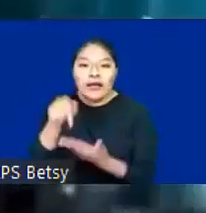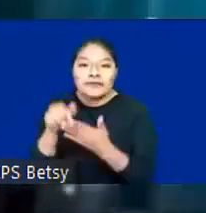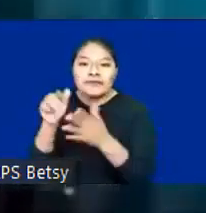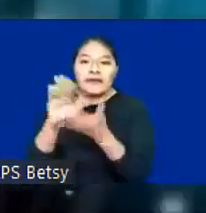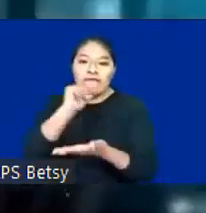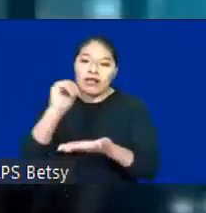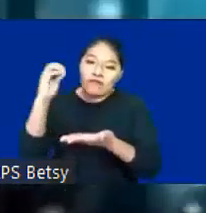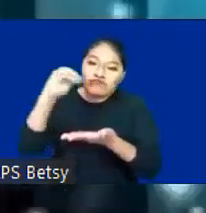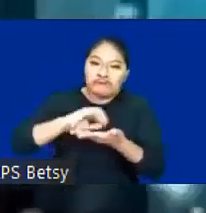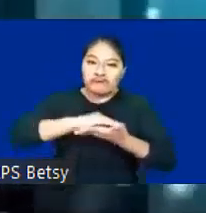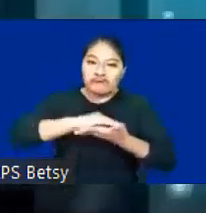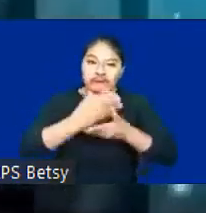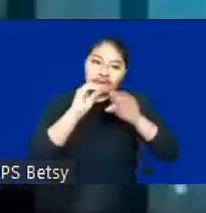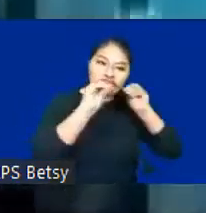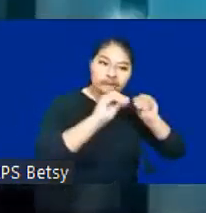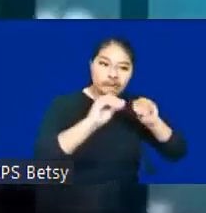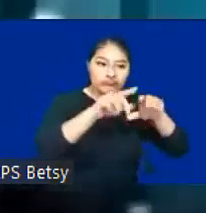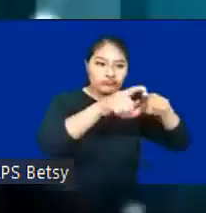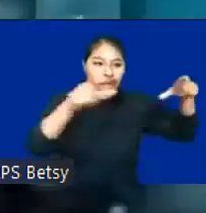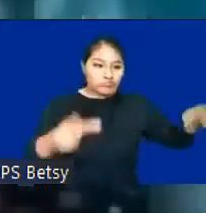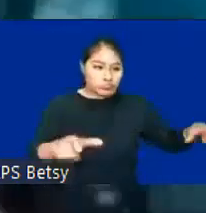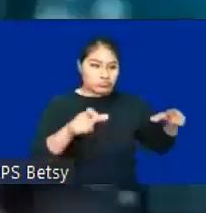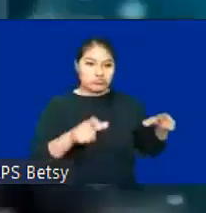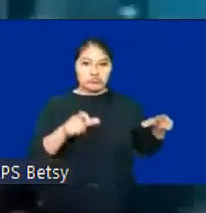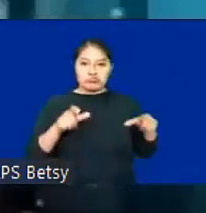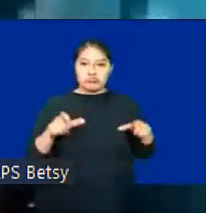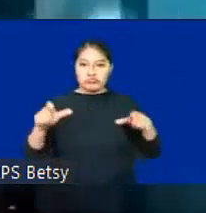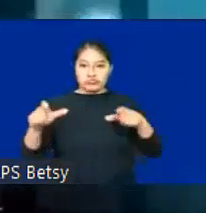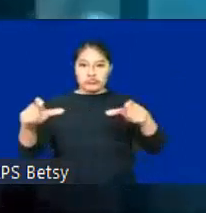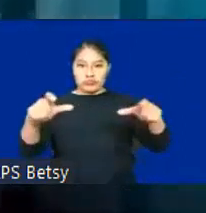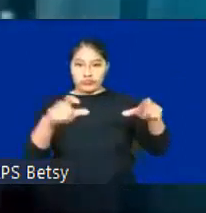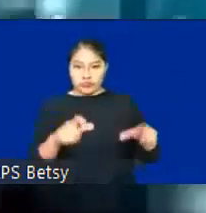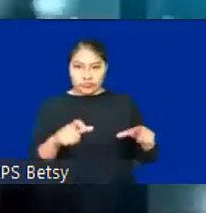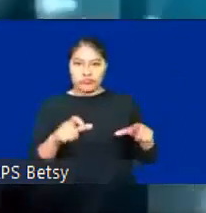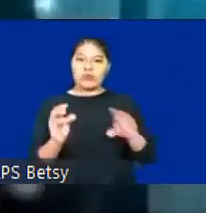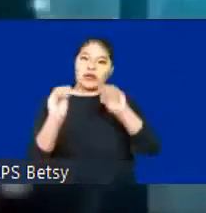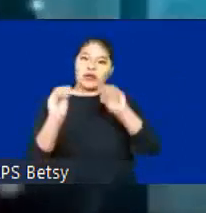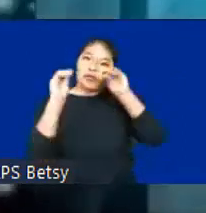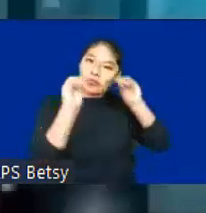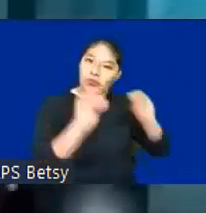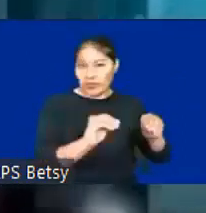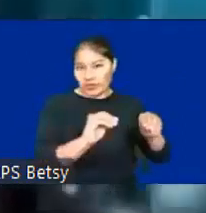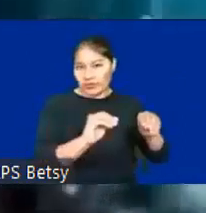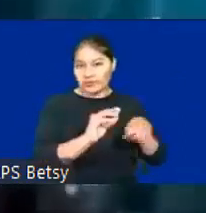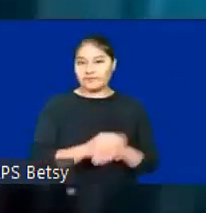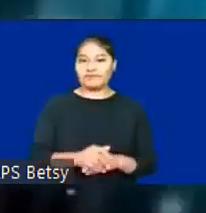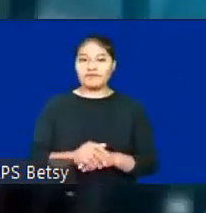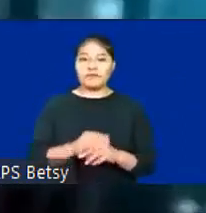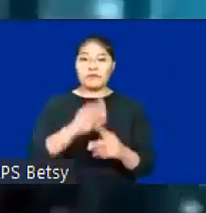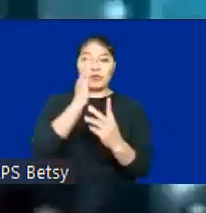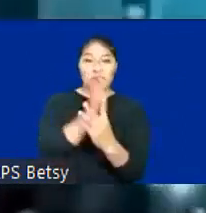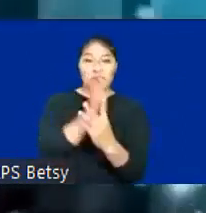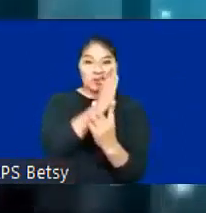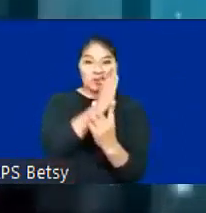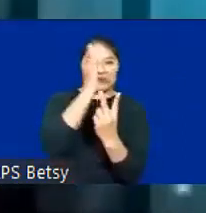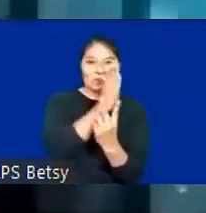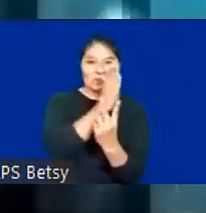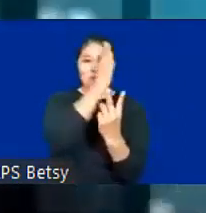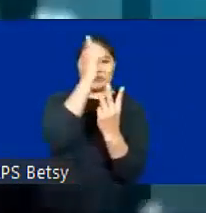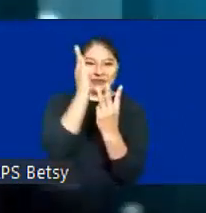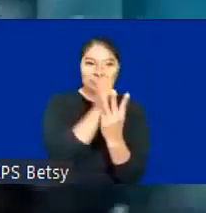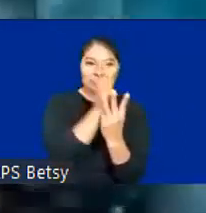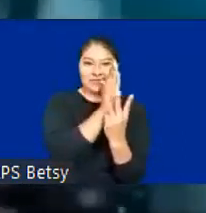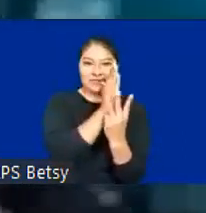también es importante gestionar, identificar y considerar su modernización. Hay una capa de software base y una capa